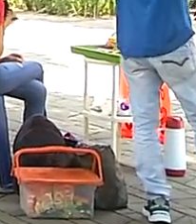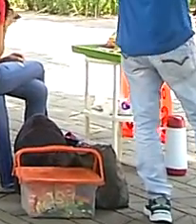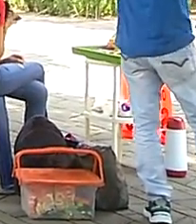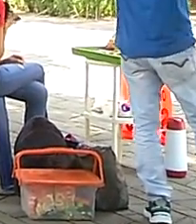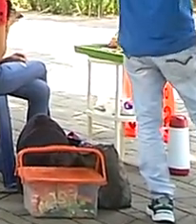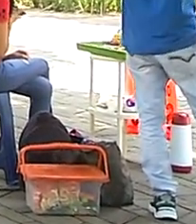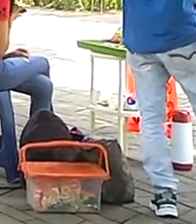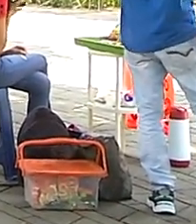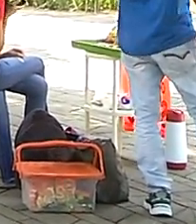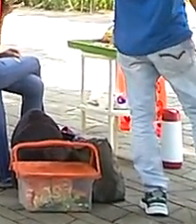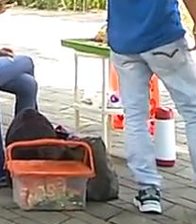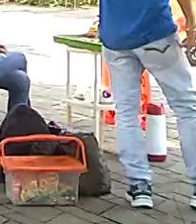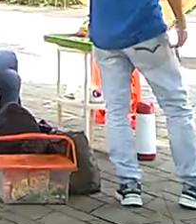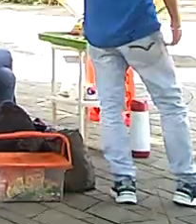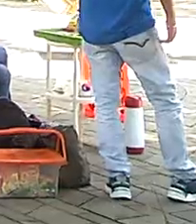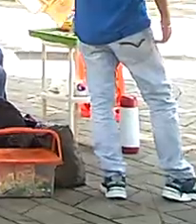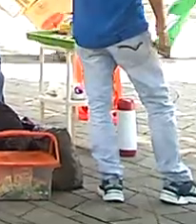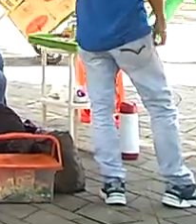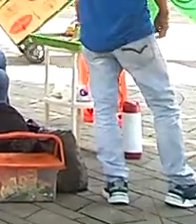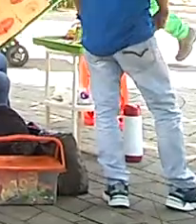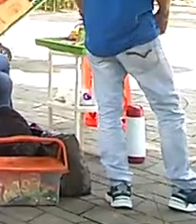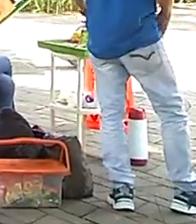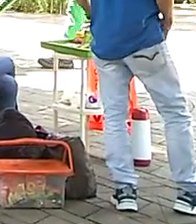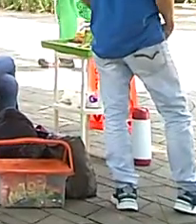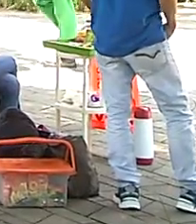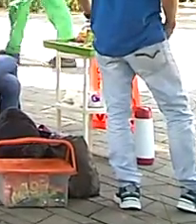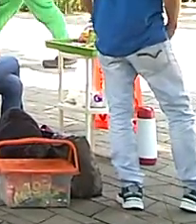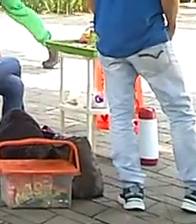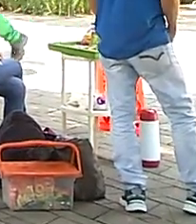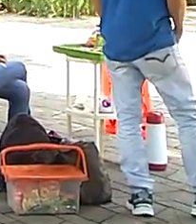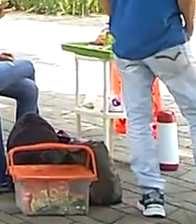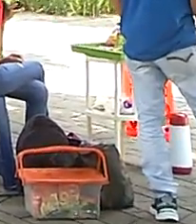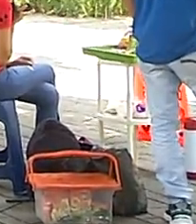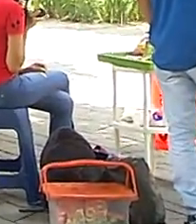hasta que lo quiera